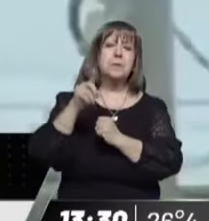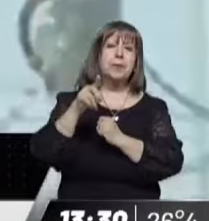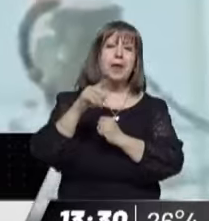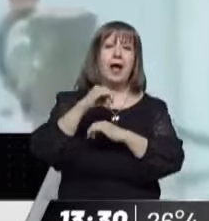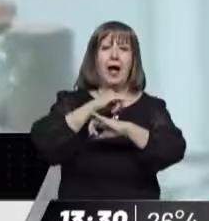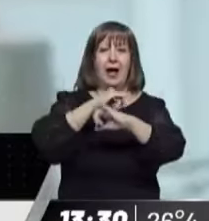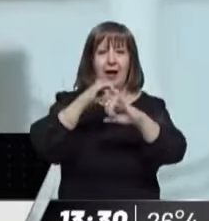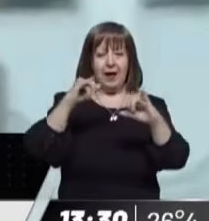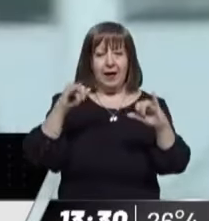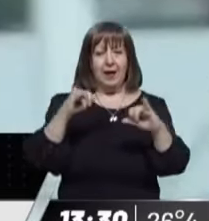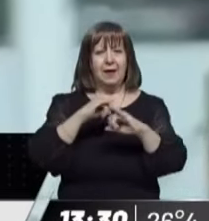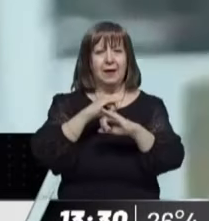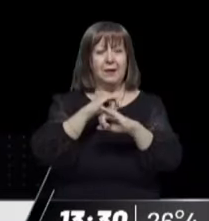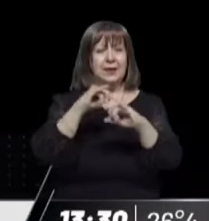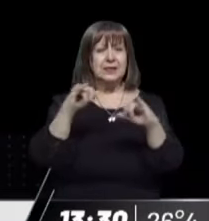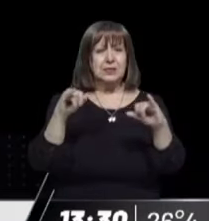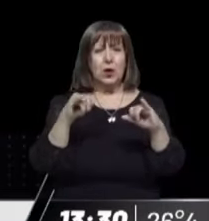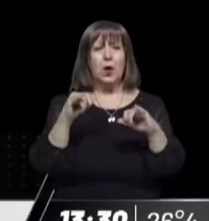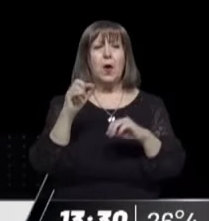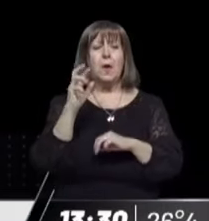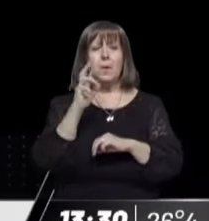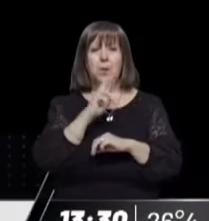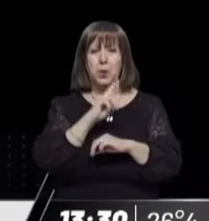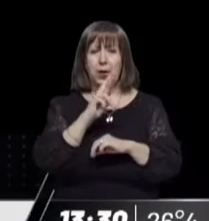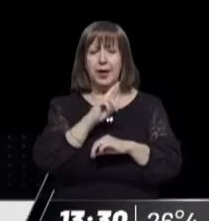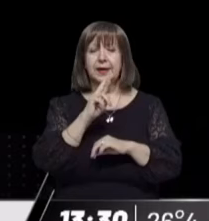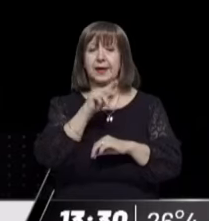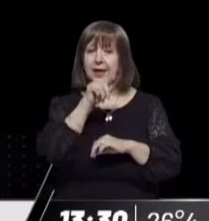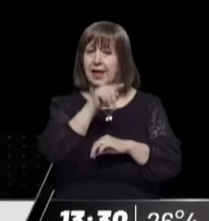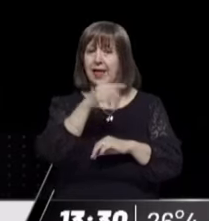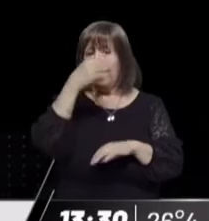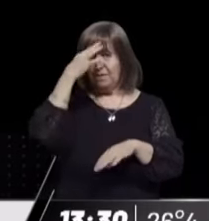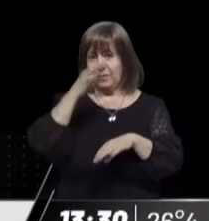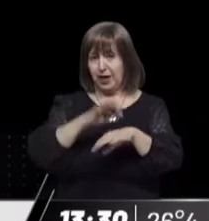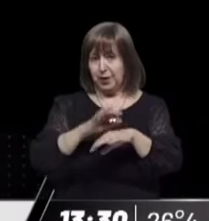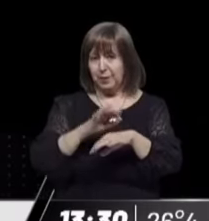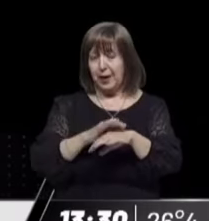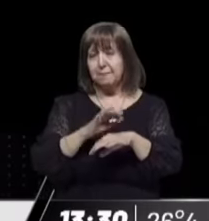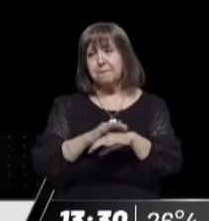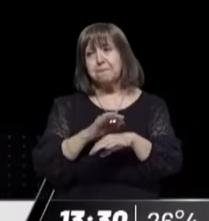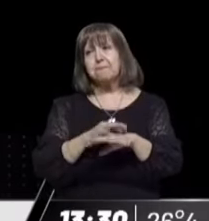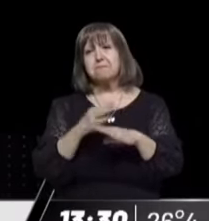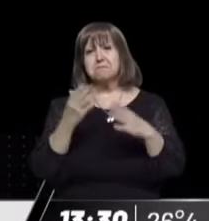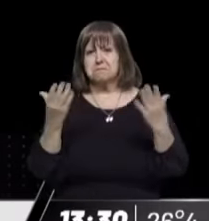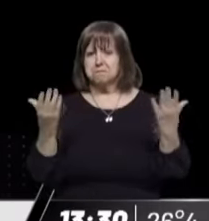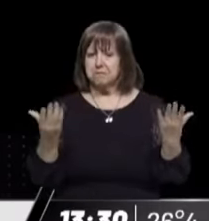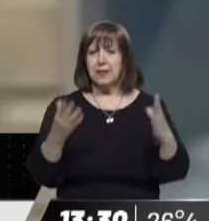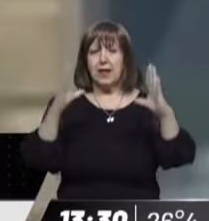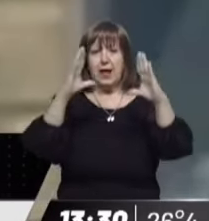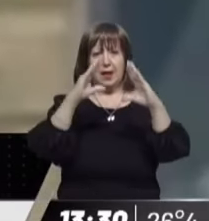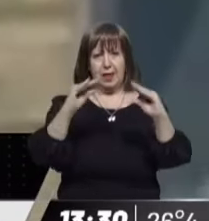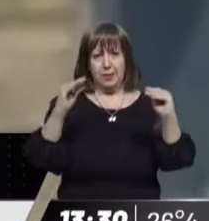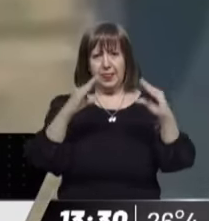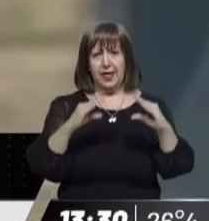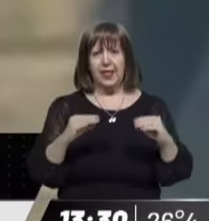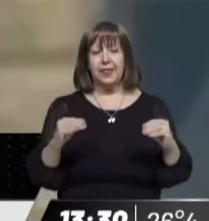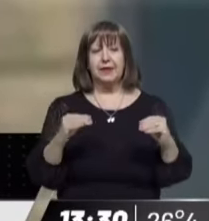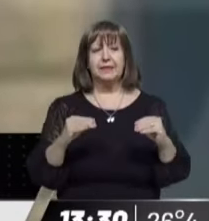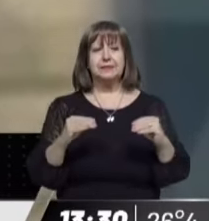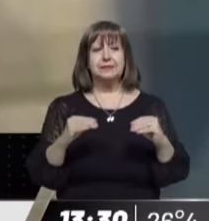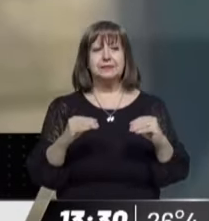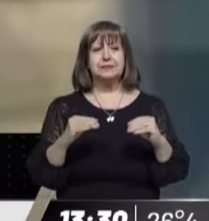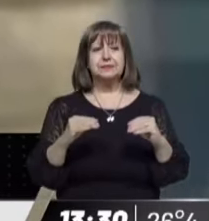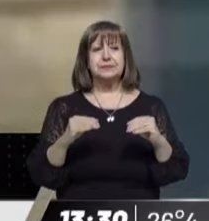de Kensington Palace, porque viste que cada palacio también tiene su